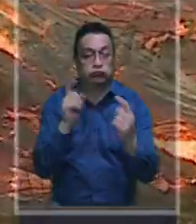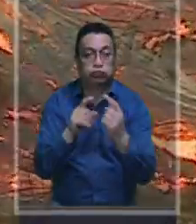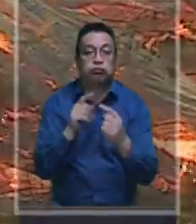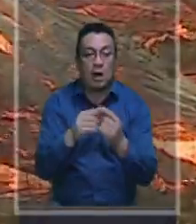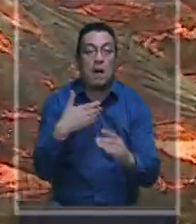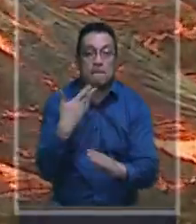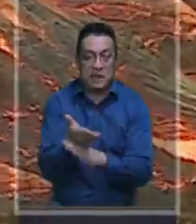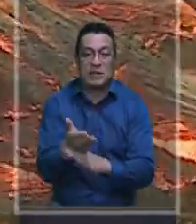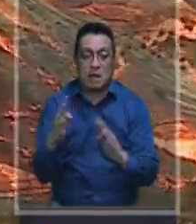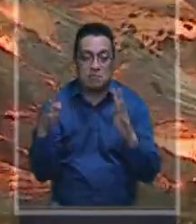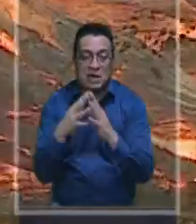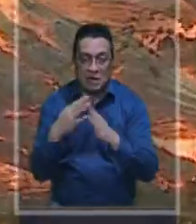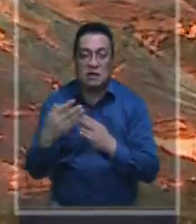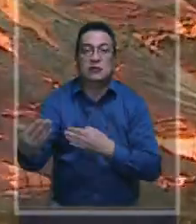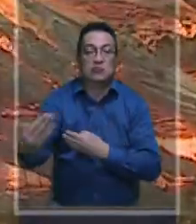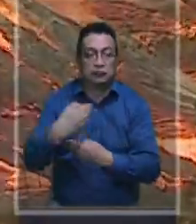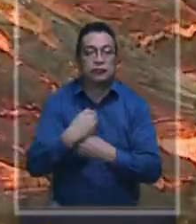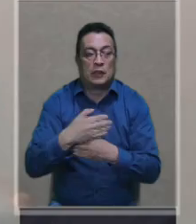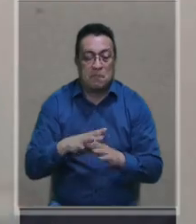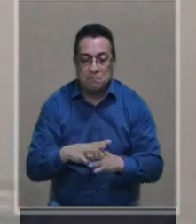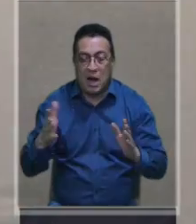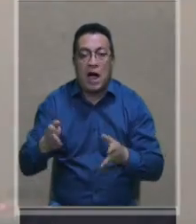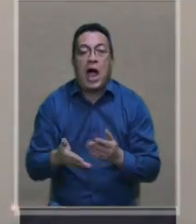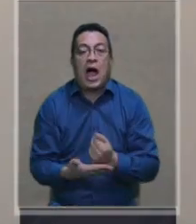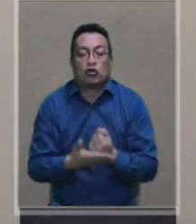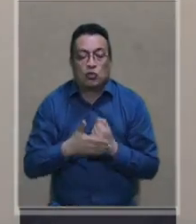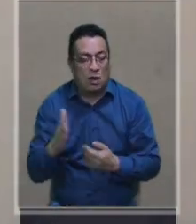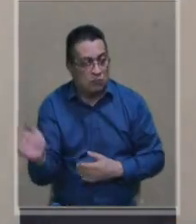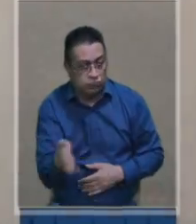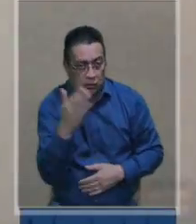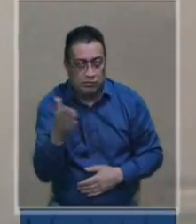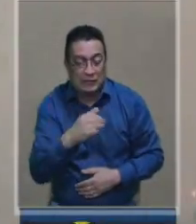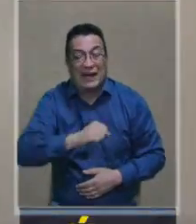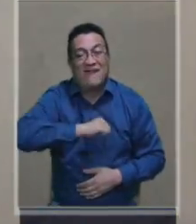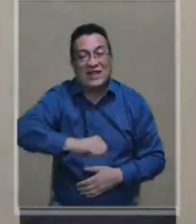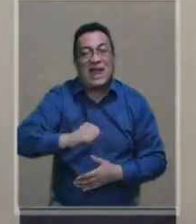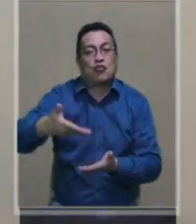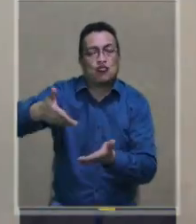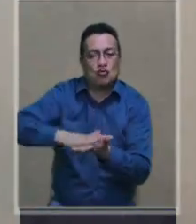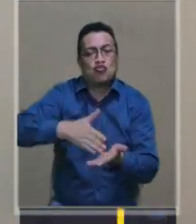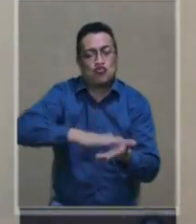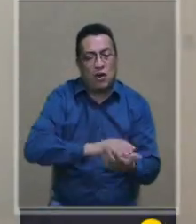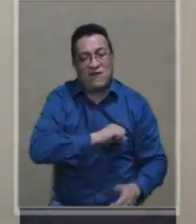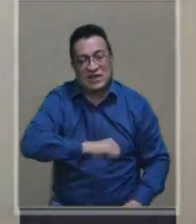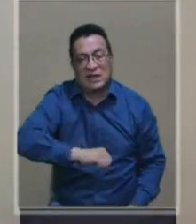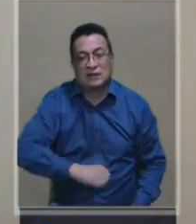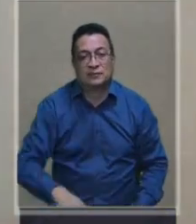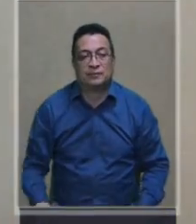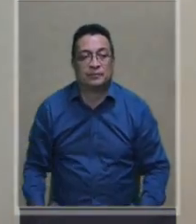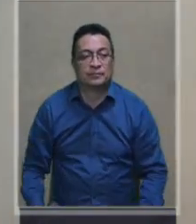personal militar que pueda facilitar las evacuaciones y evitar más víctimas fatales.